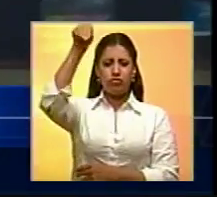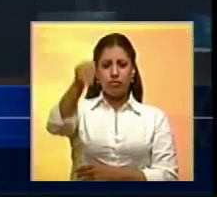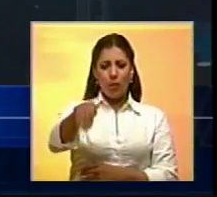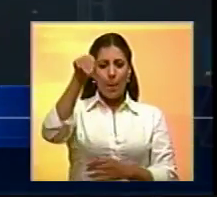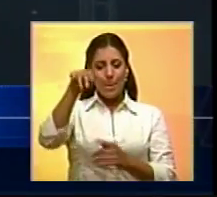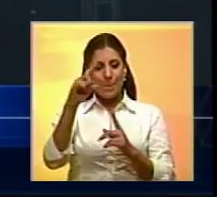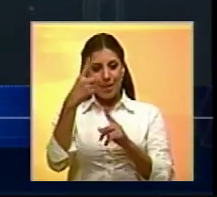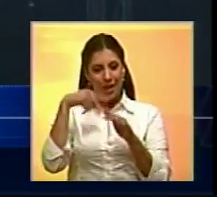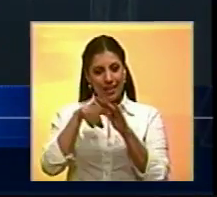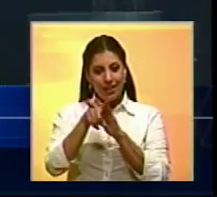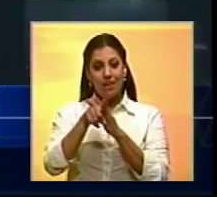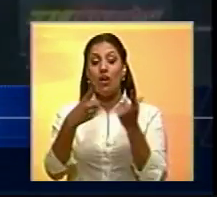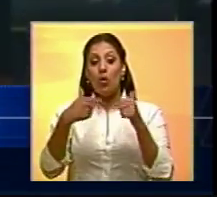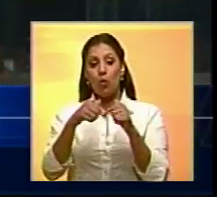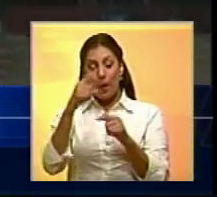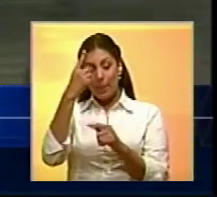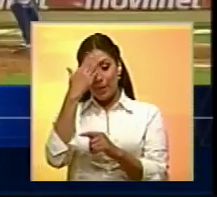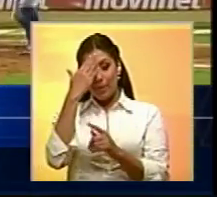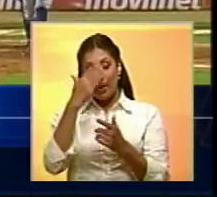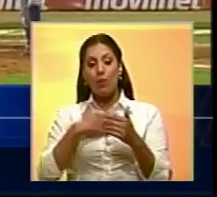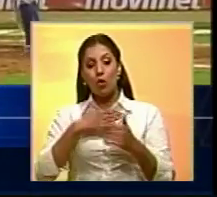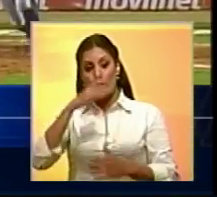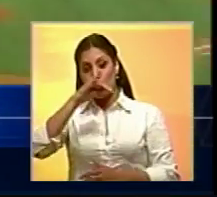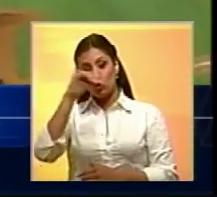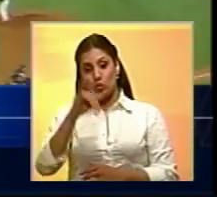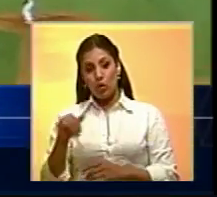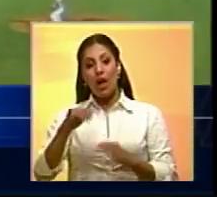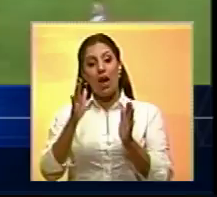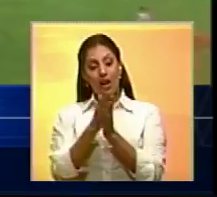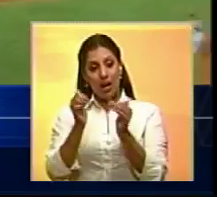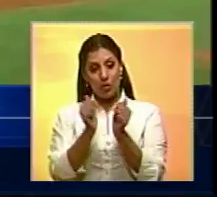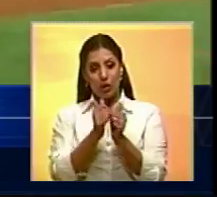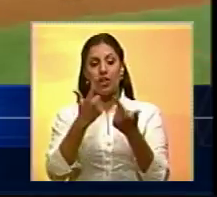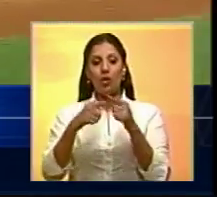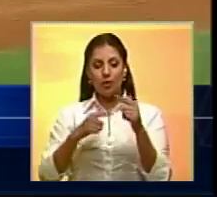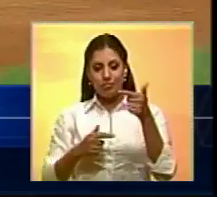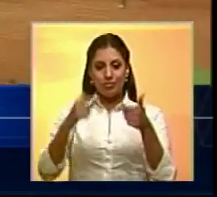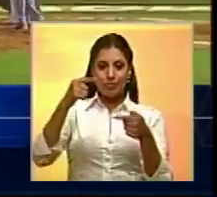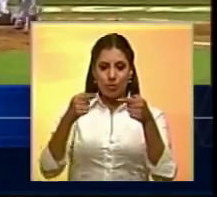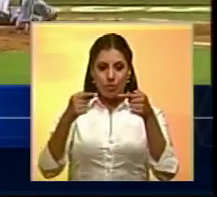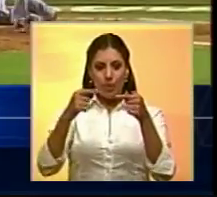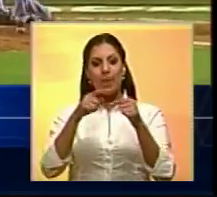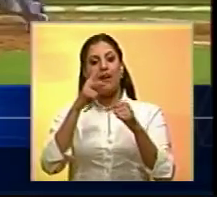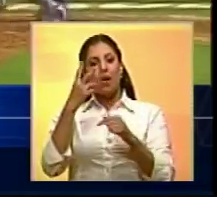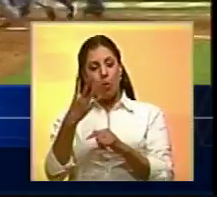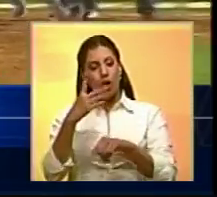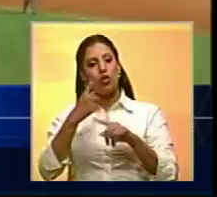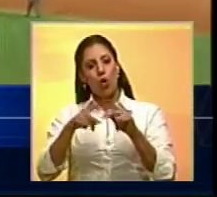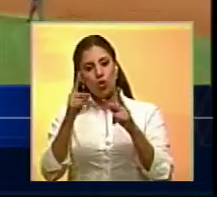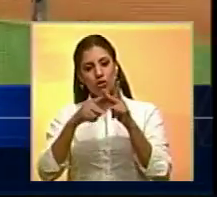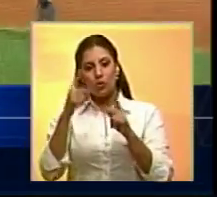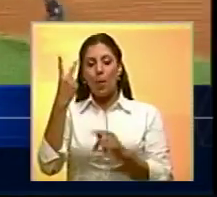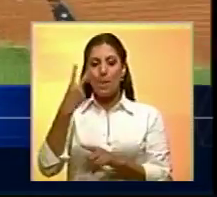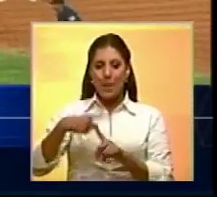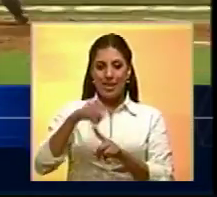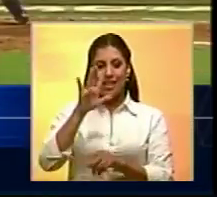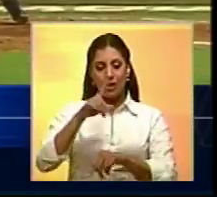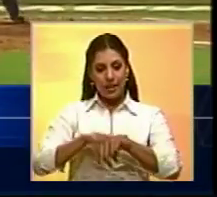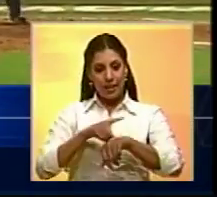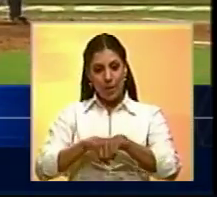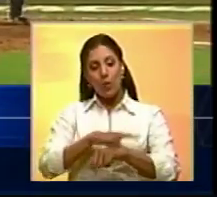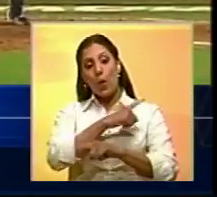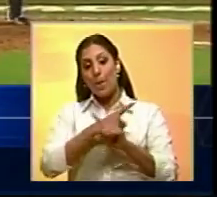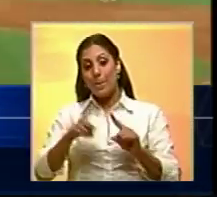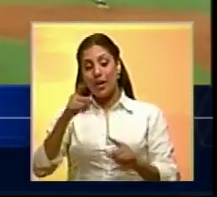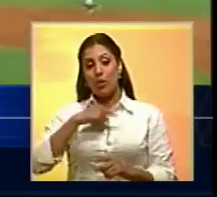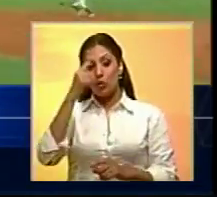primera entrada colocó la primera de las Águilas. Anzoátegui dio la vuelta de la pizarra con par de anotaciones en el cuarto y otras 2 más en el 5º episodio,